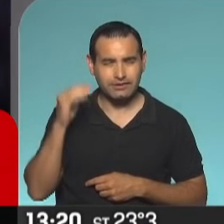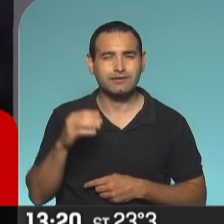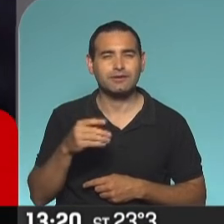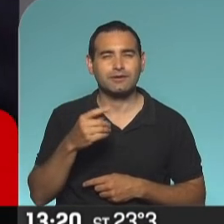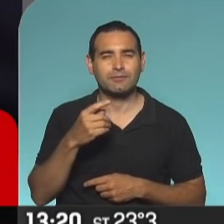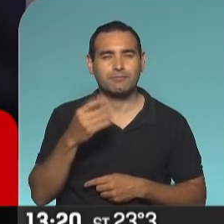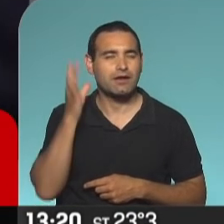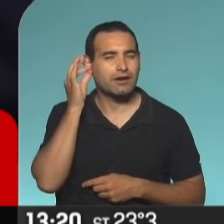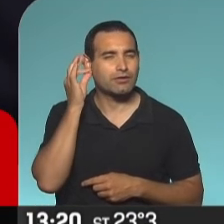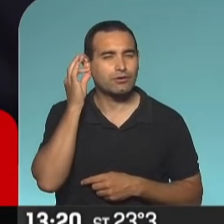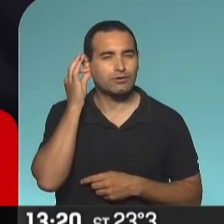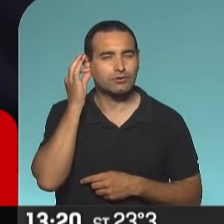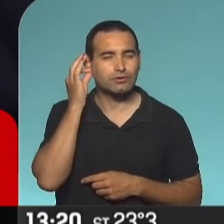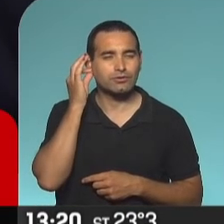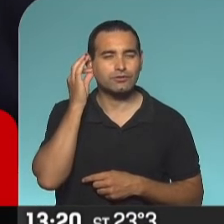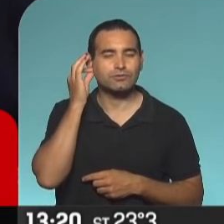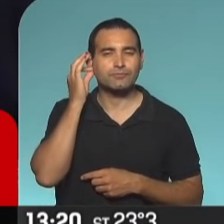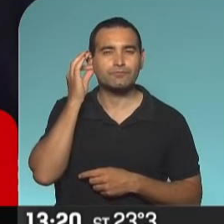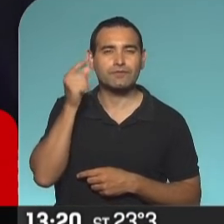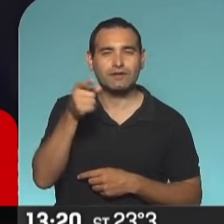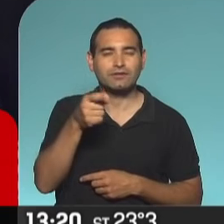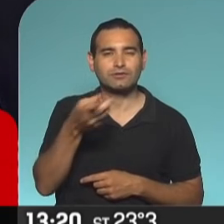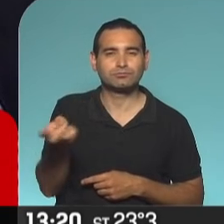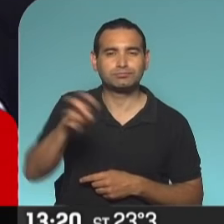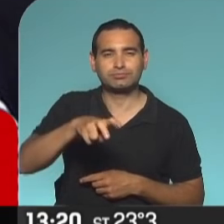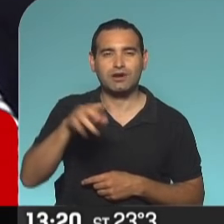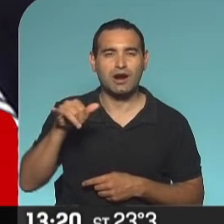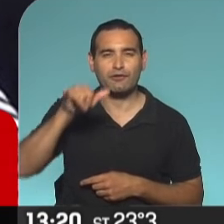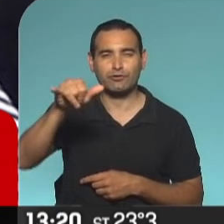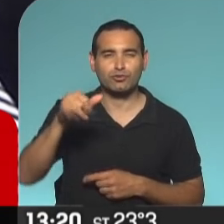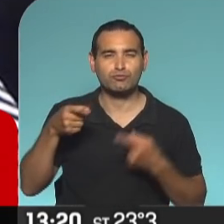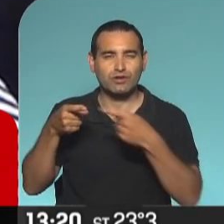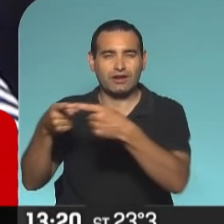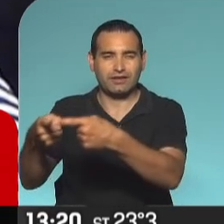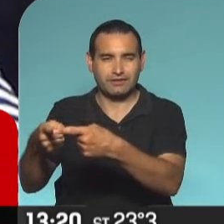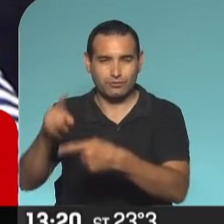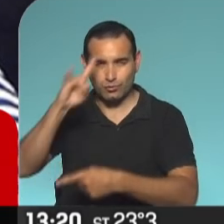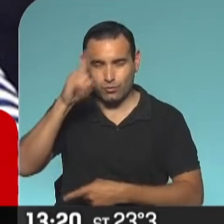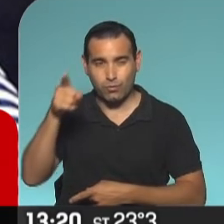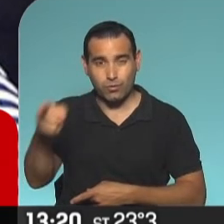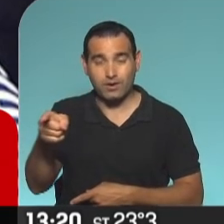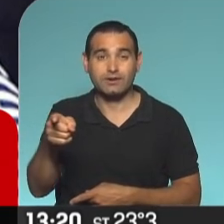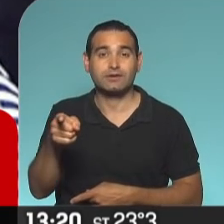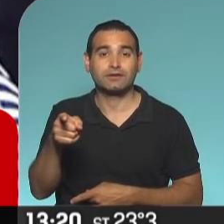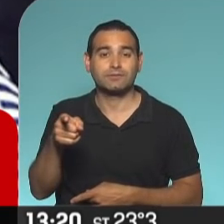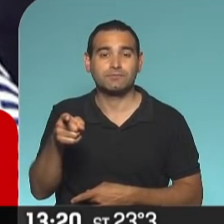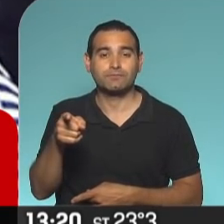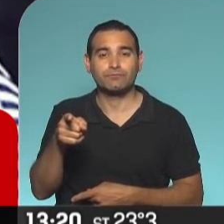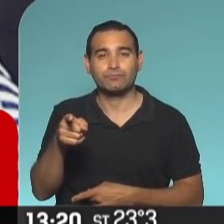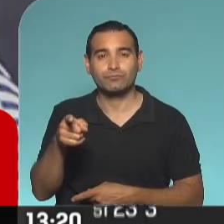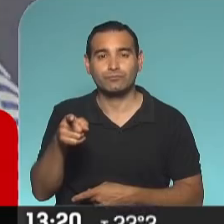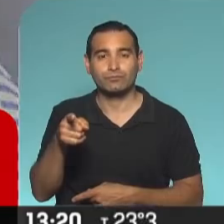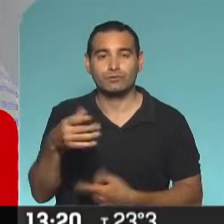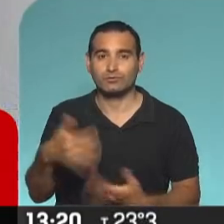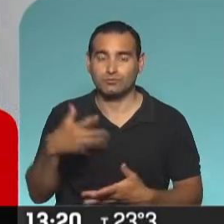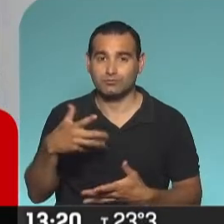de Maradona cuando lo subían a un avión sanitario en Punta del Este, donde llegó a tener, y de milagro